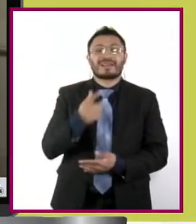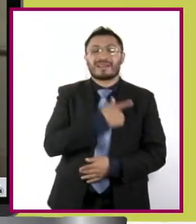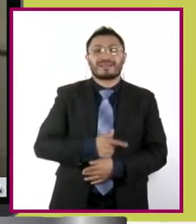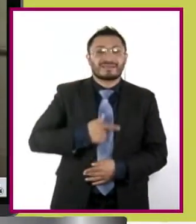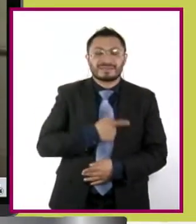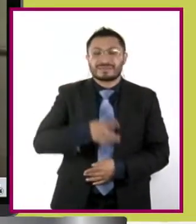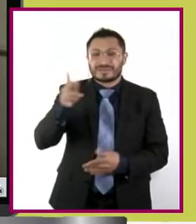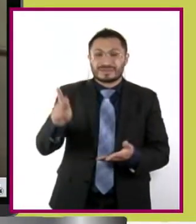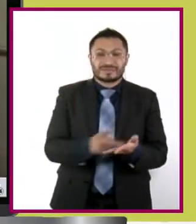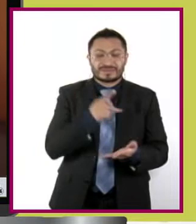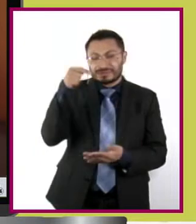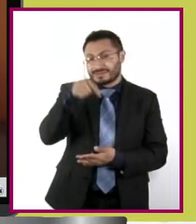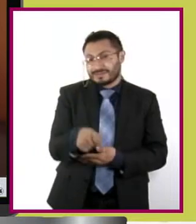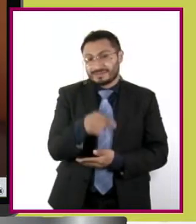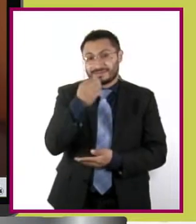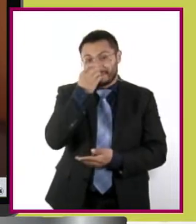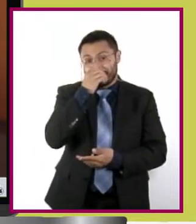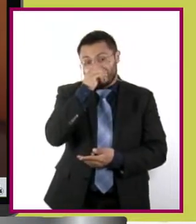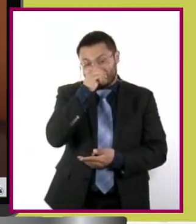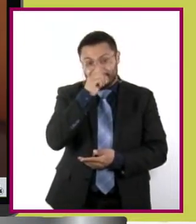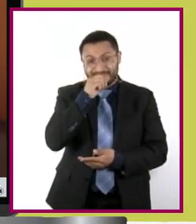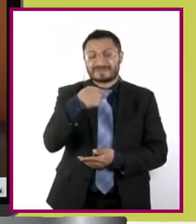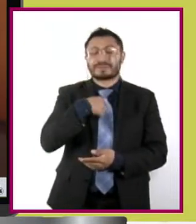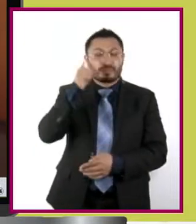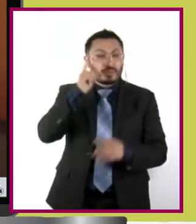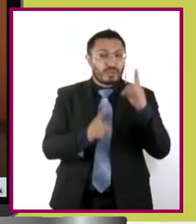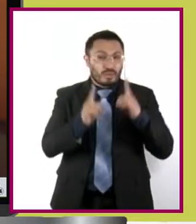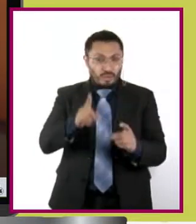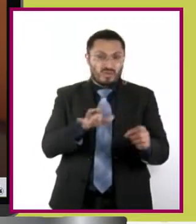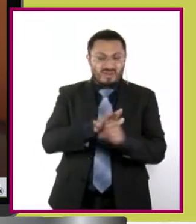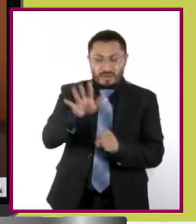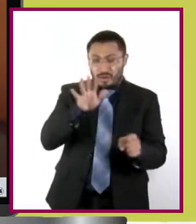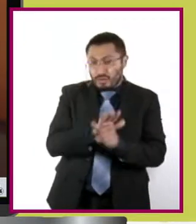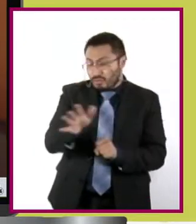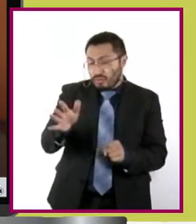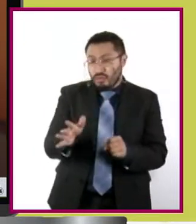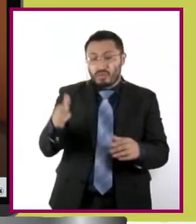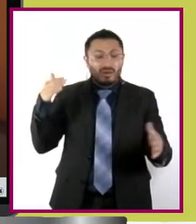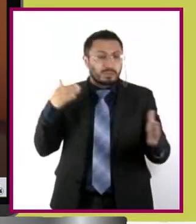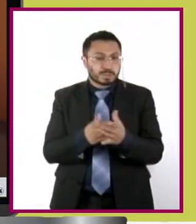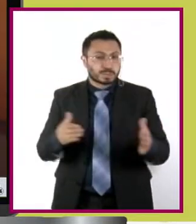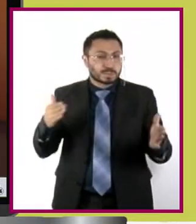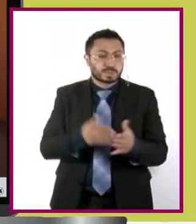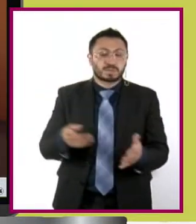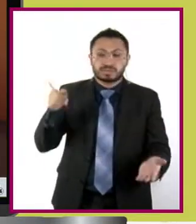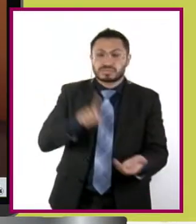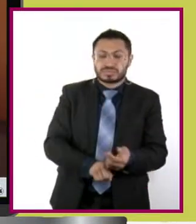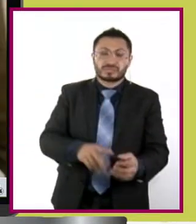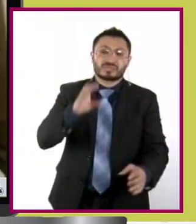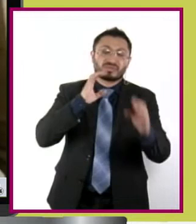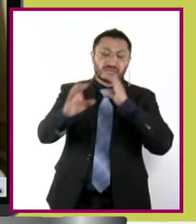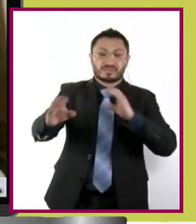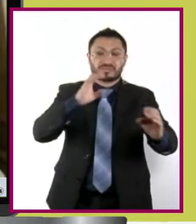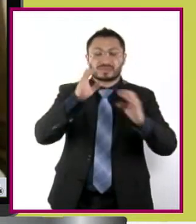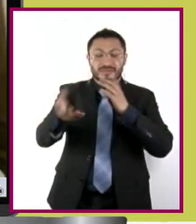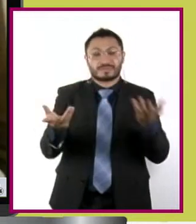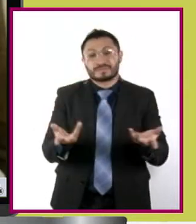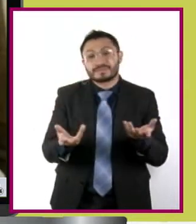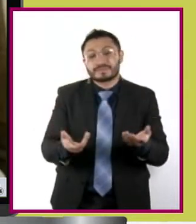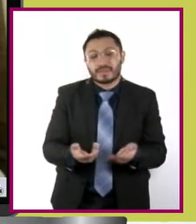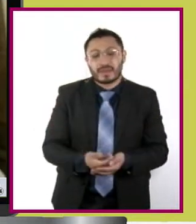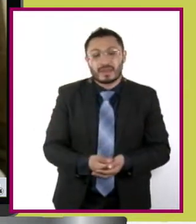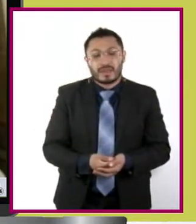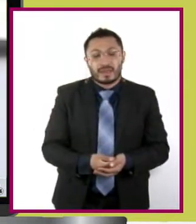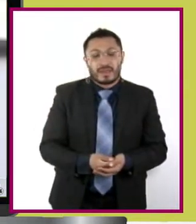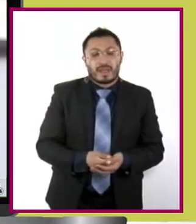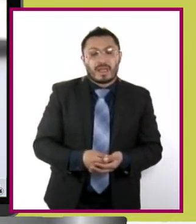gusto tenerte de regreso. Oye, yo tengo una duda. ¿Cuáles son las principales barreras en la comunicación verbal o hablada? Técnicamente se